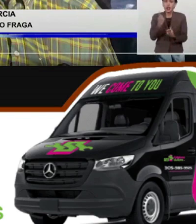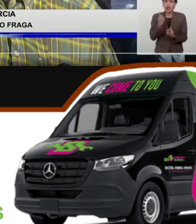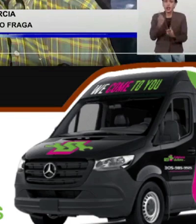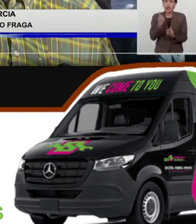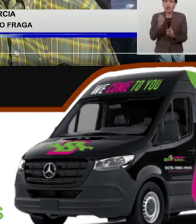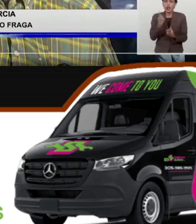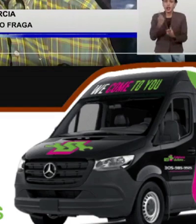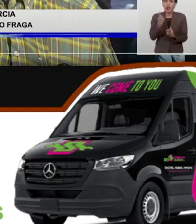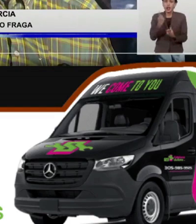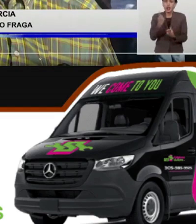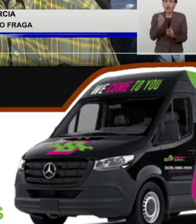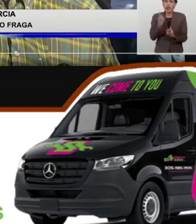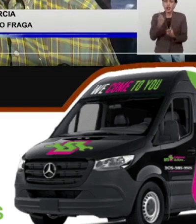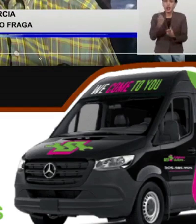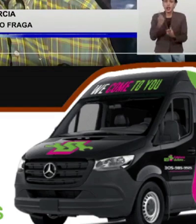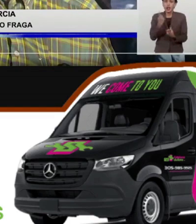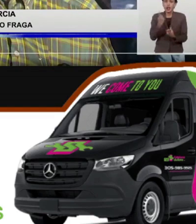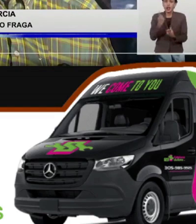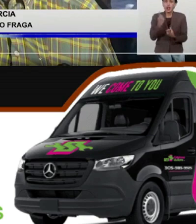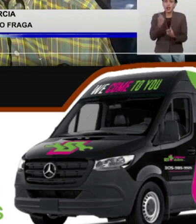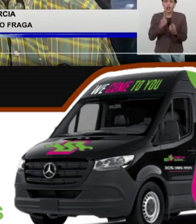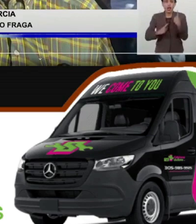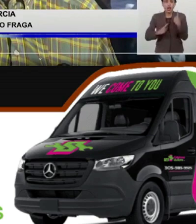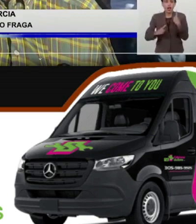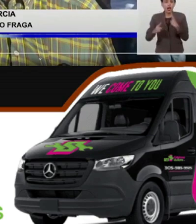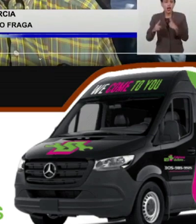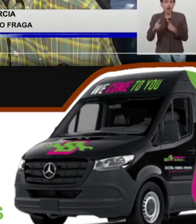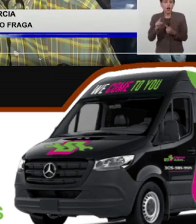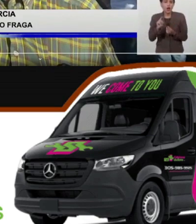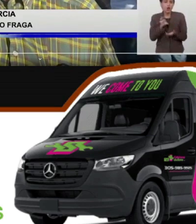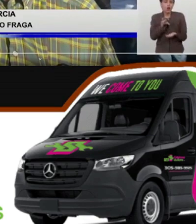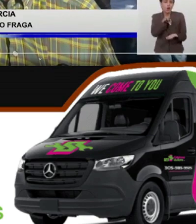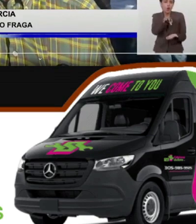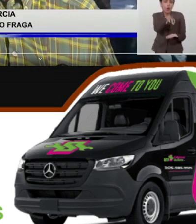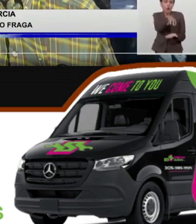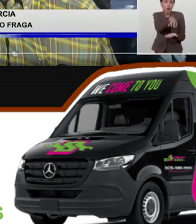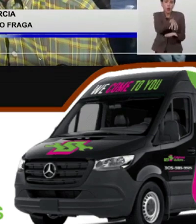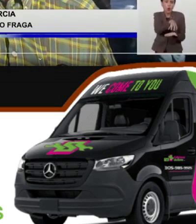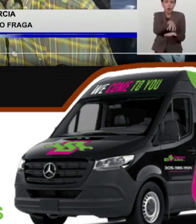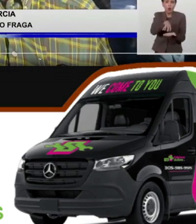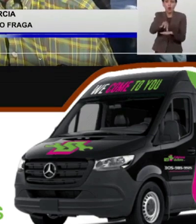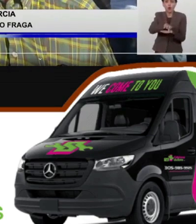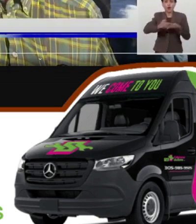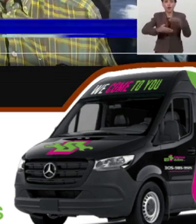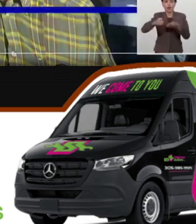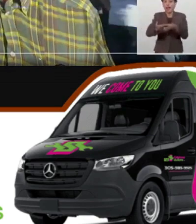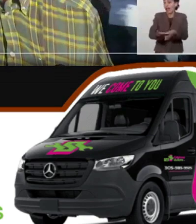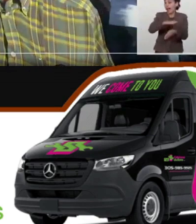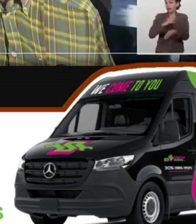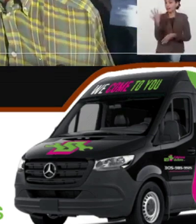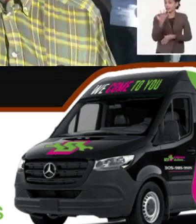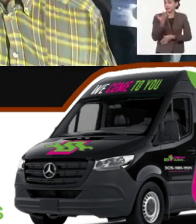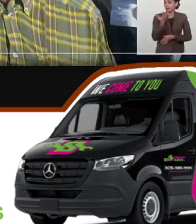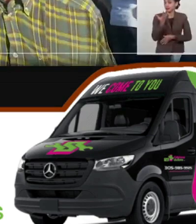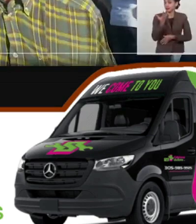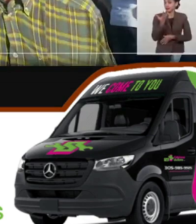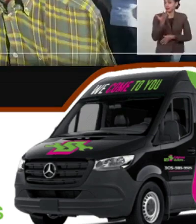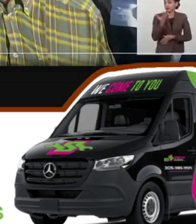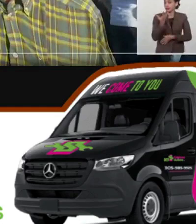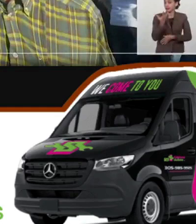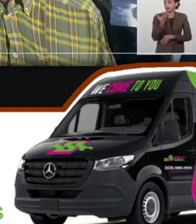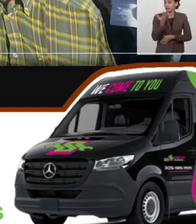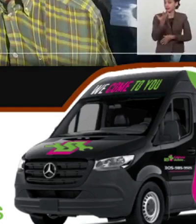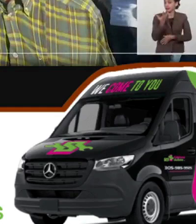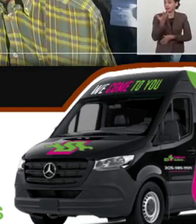pasó por San Juan y Martín y acabó en la lista antes de ciclón la noche antes llegó el ciclón la